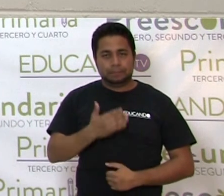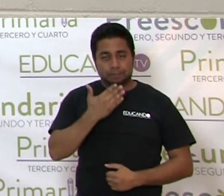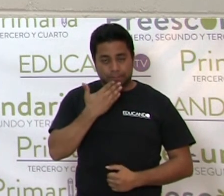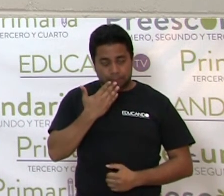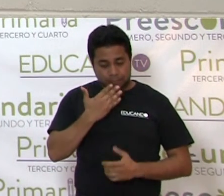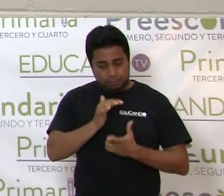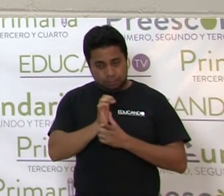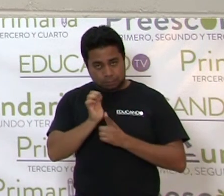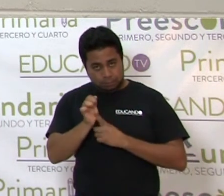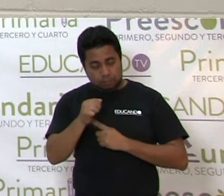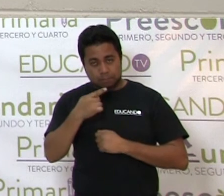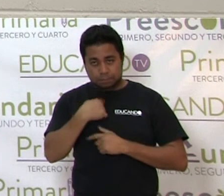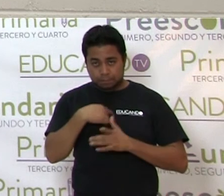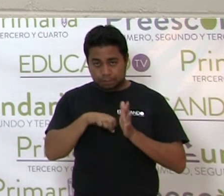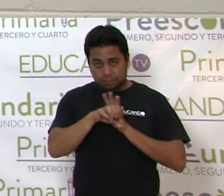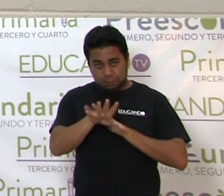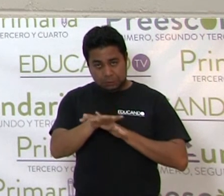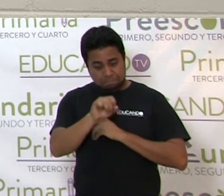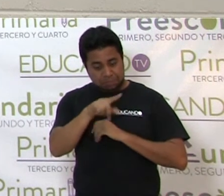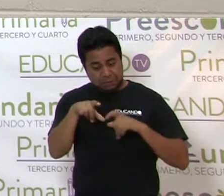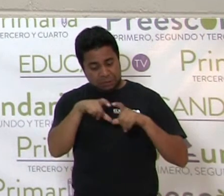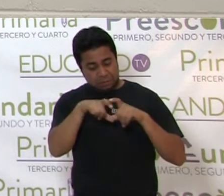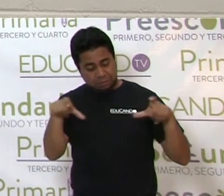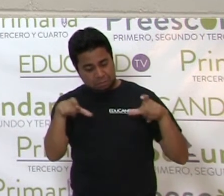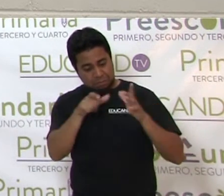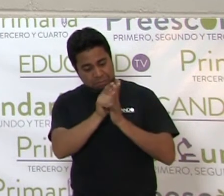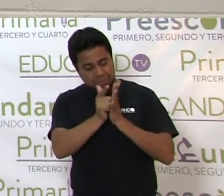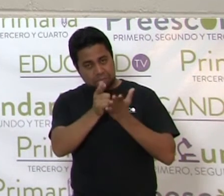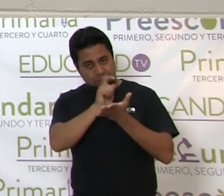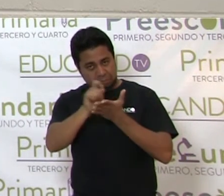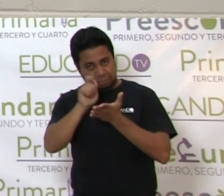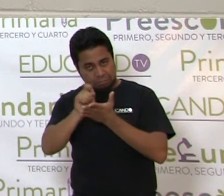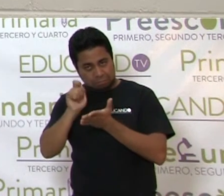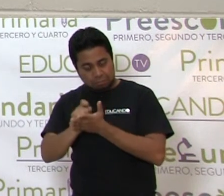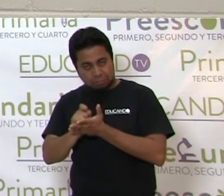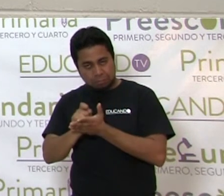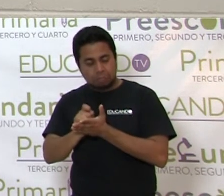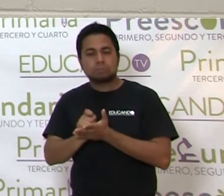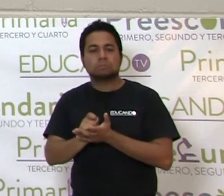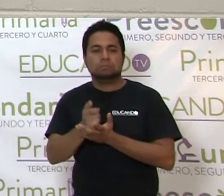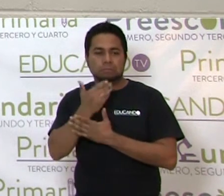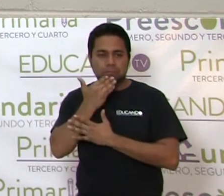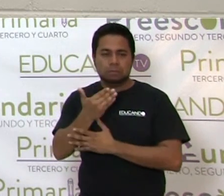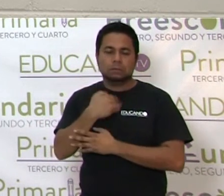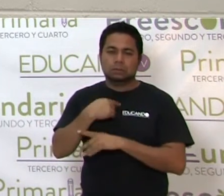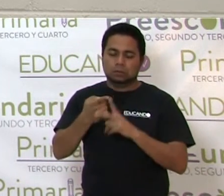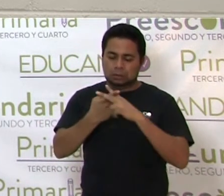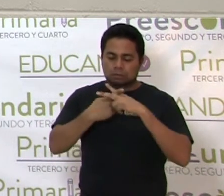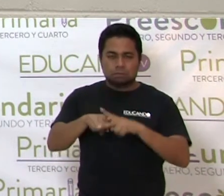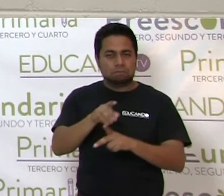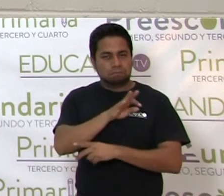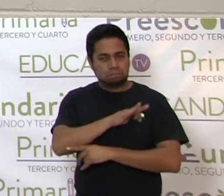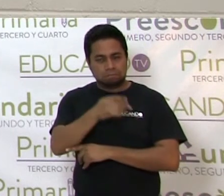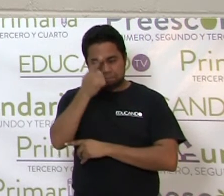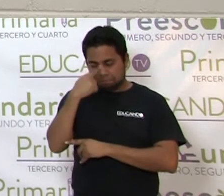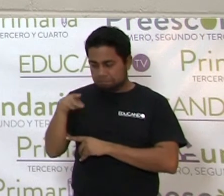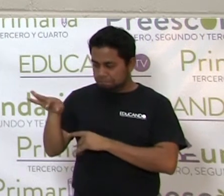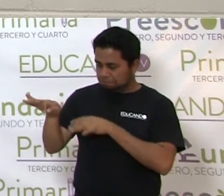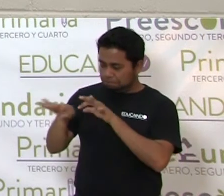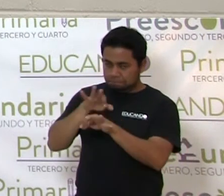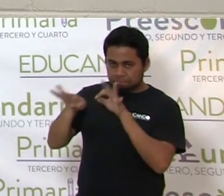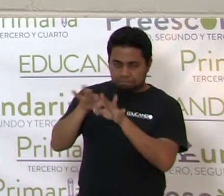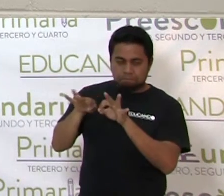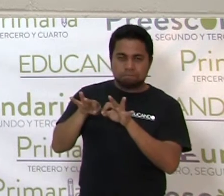vez terminado estas fichas bibliográficas, entonces ahora sí, ya puedo empezar a recopilar y